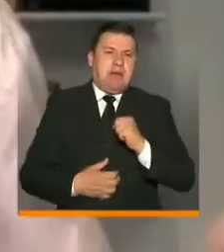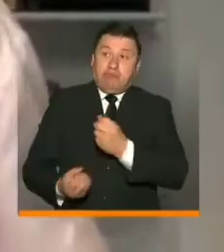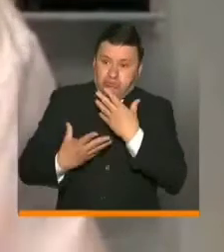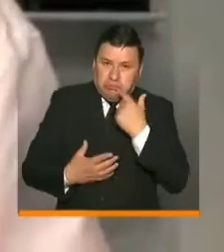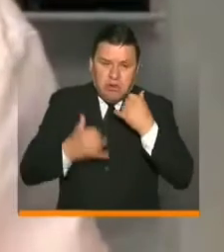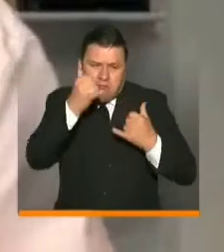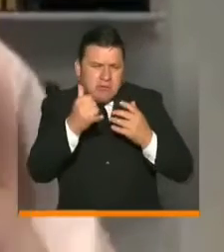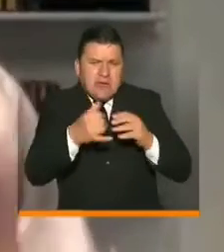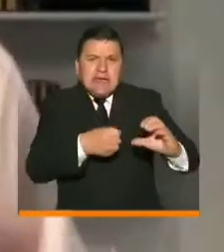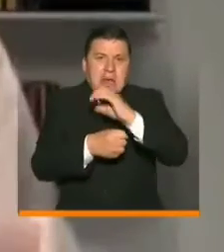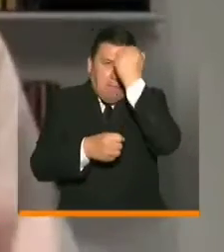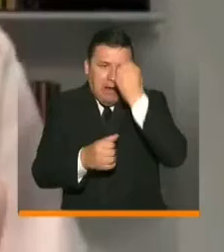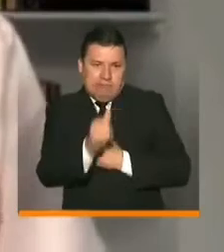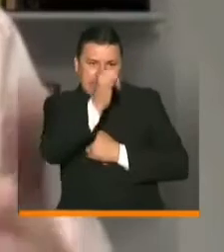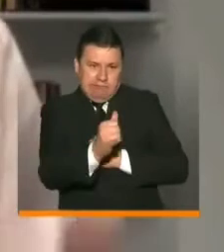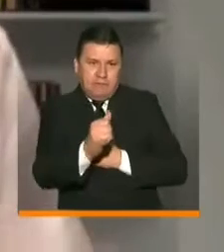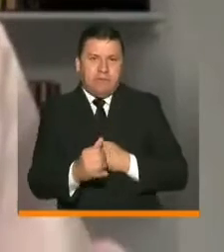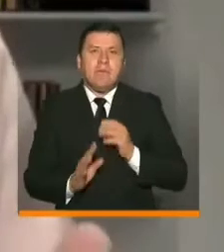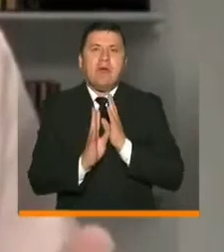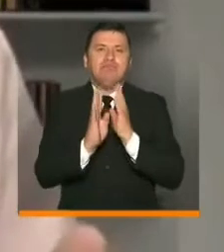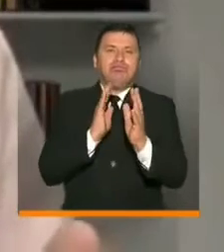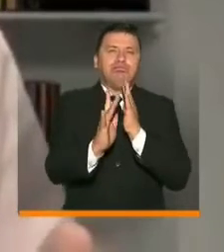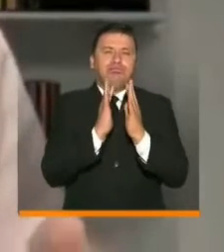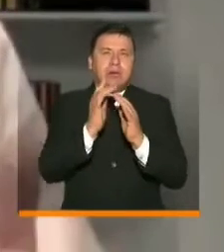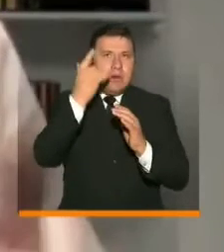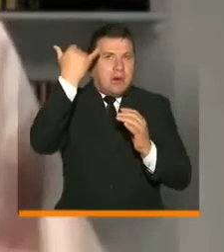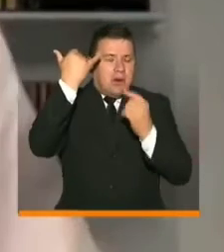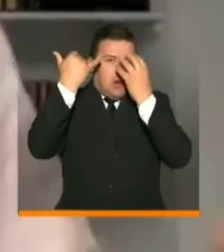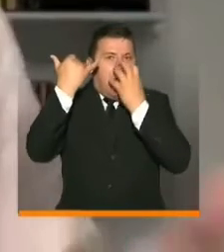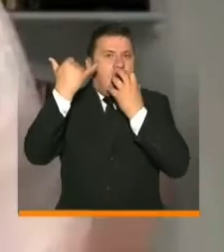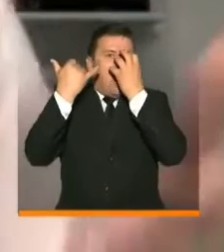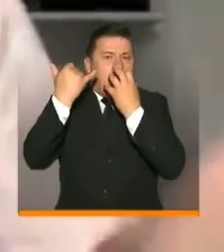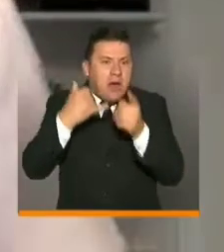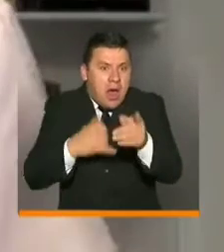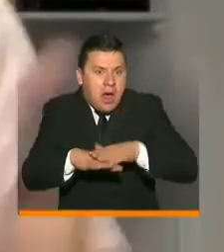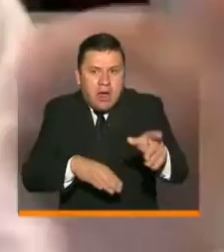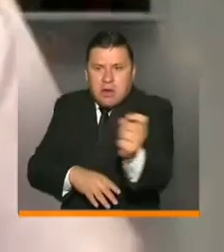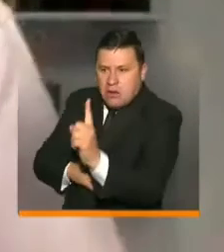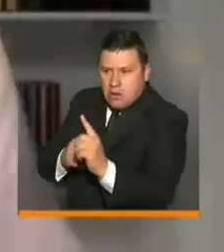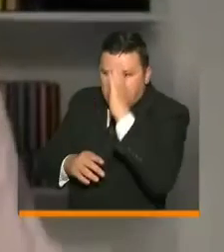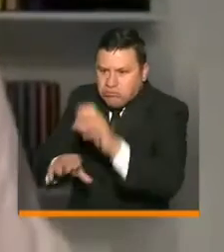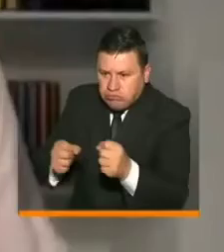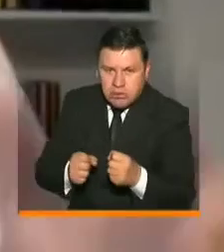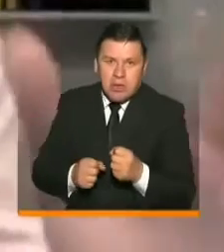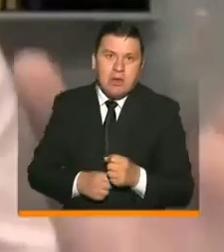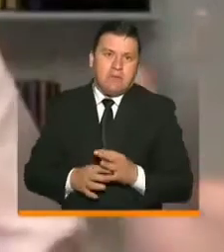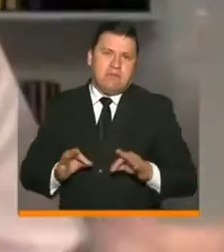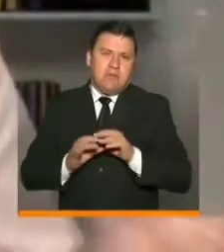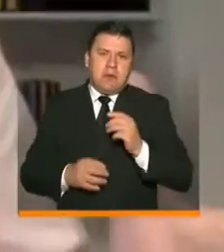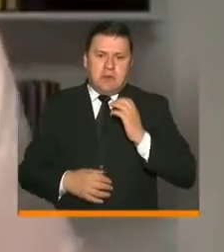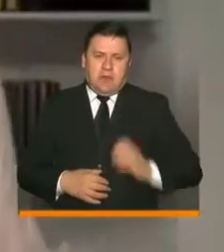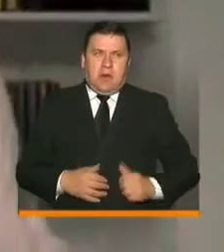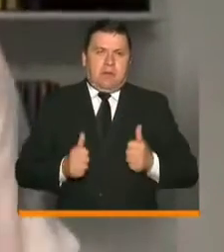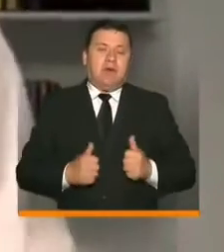la galería de la ciudad, que es un espacio importantísimo para el abastecimiento de alimentos, pero queremos que la gente se sienta segura, que aplique los protocolos.